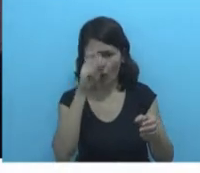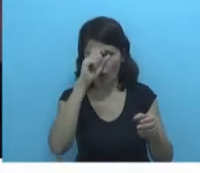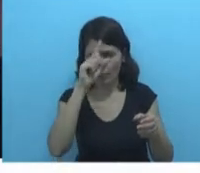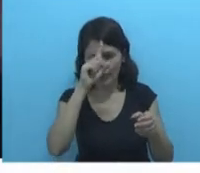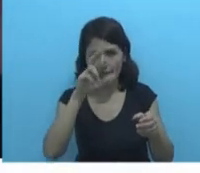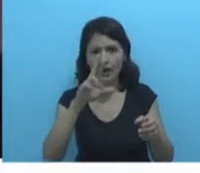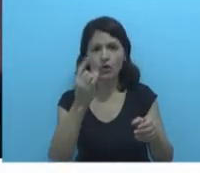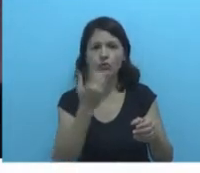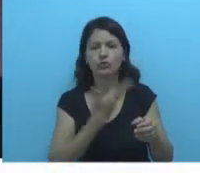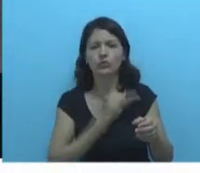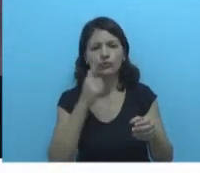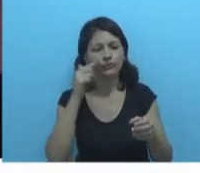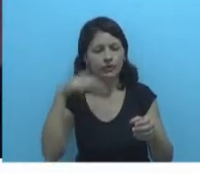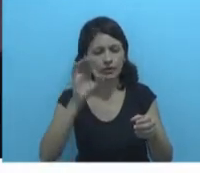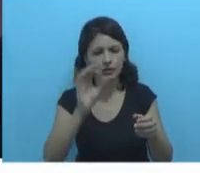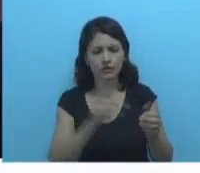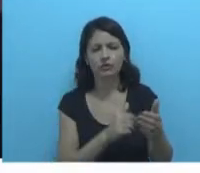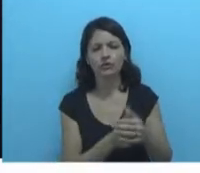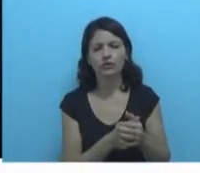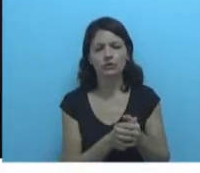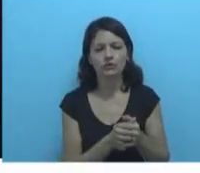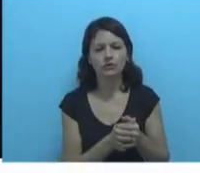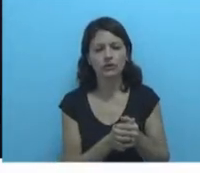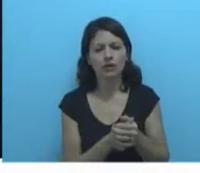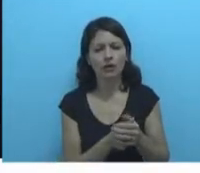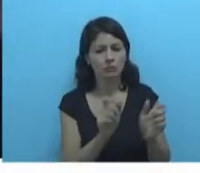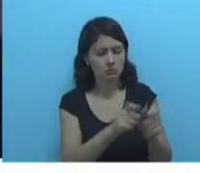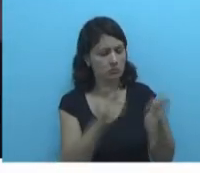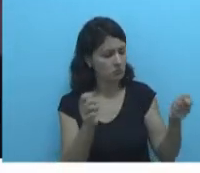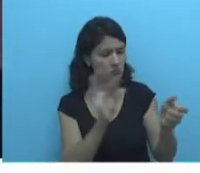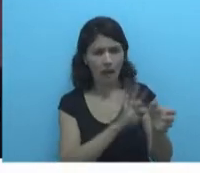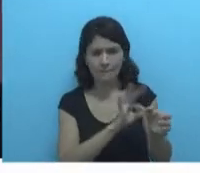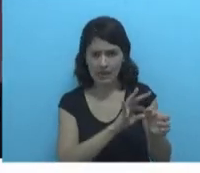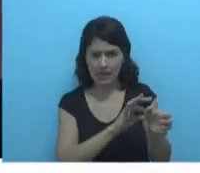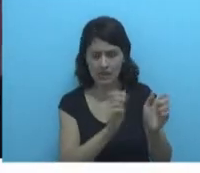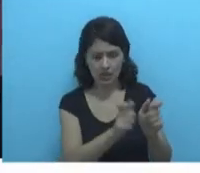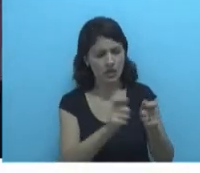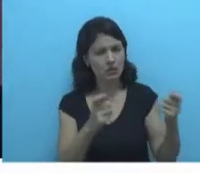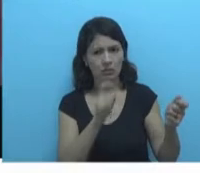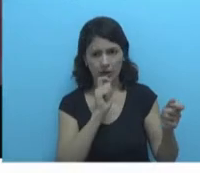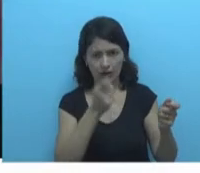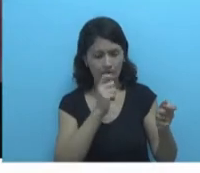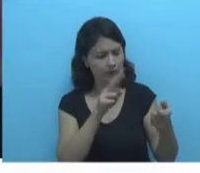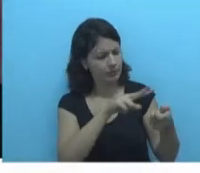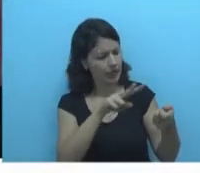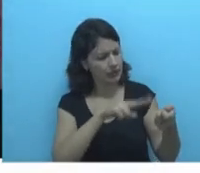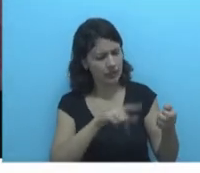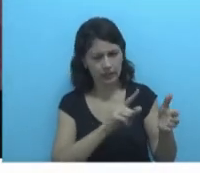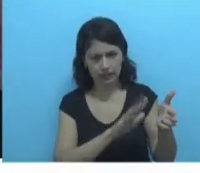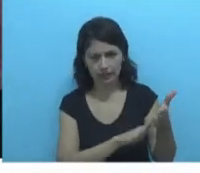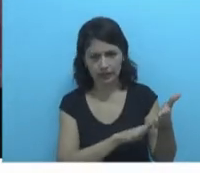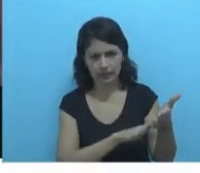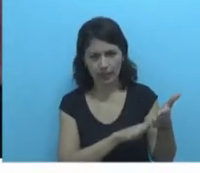de Rufino, puesto por el actual gobierno provincial. Entre otras consideraciones, dice públicamente,